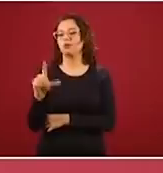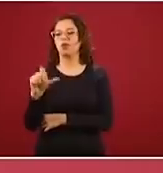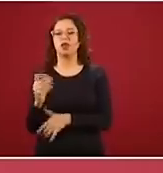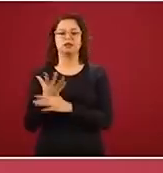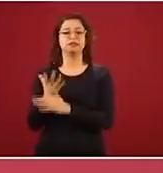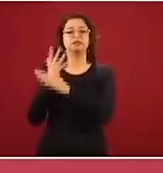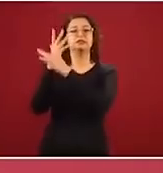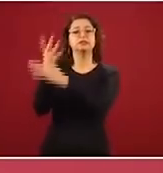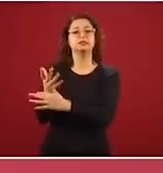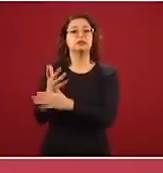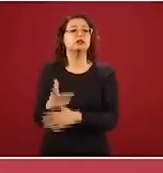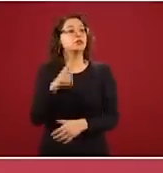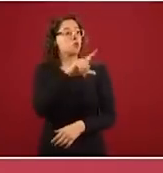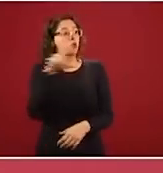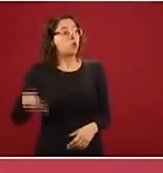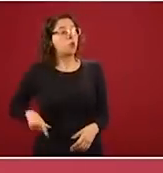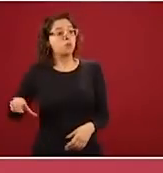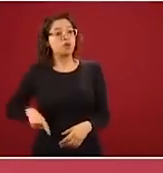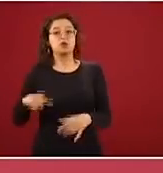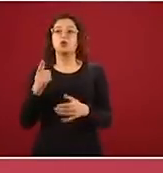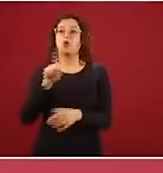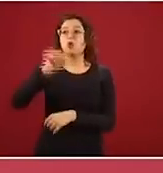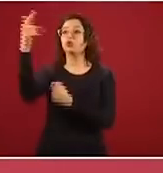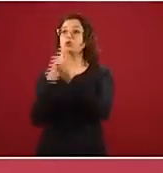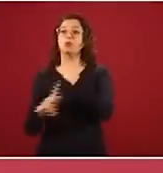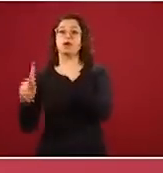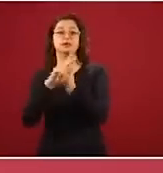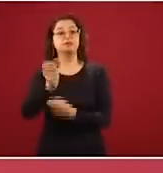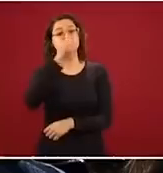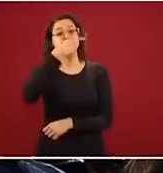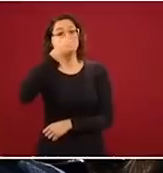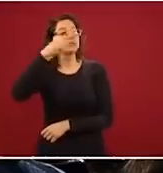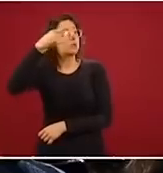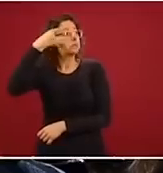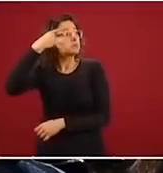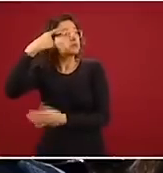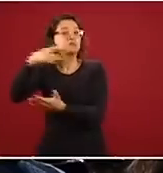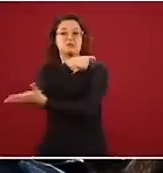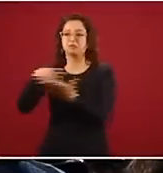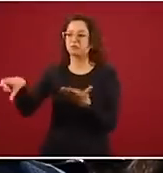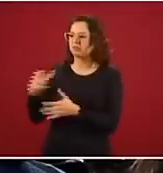piratas en el extranjero. Entonces,